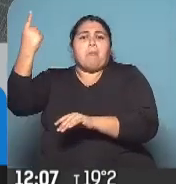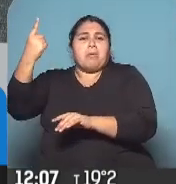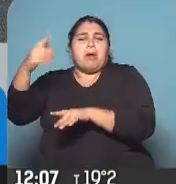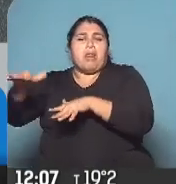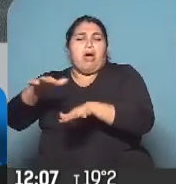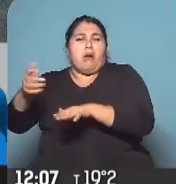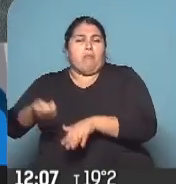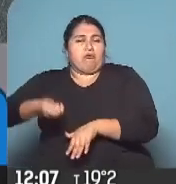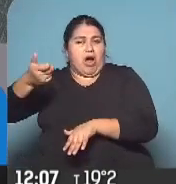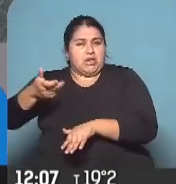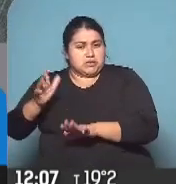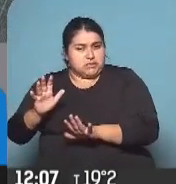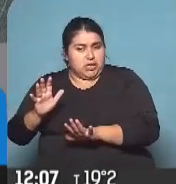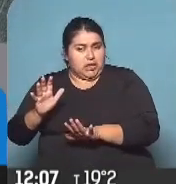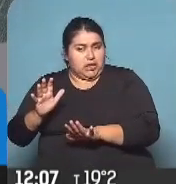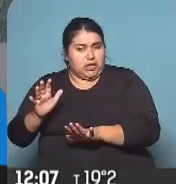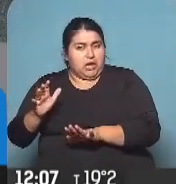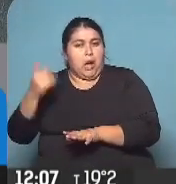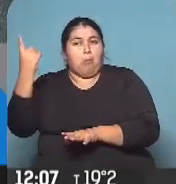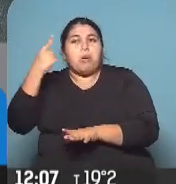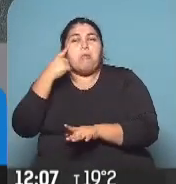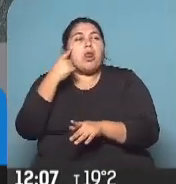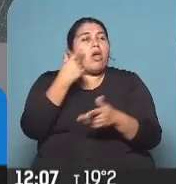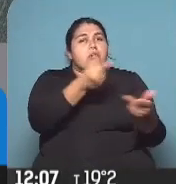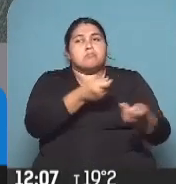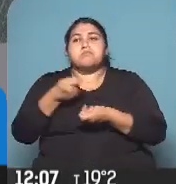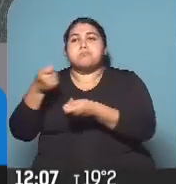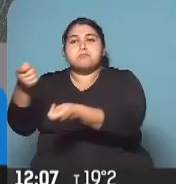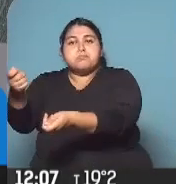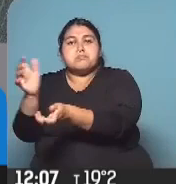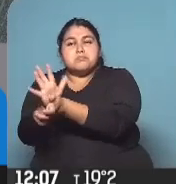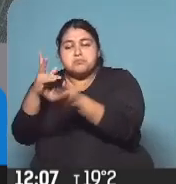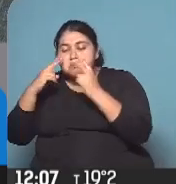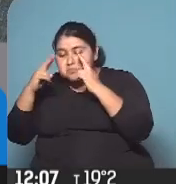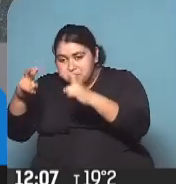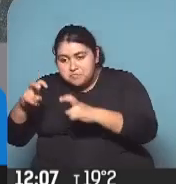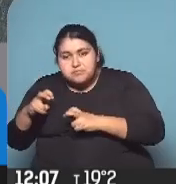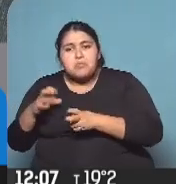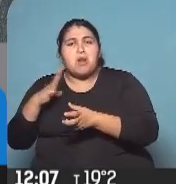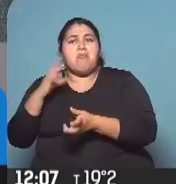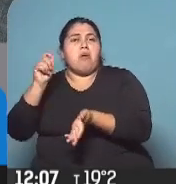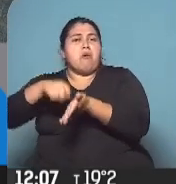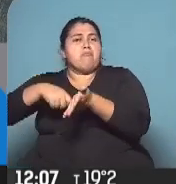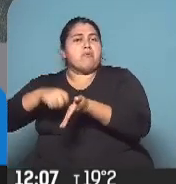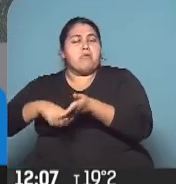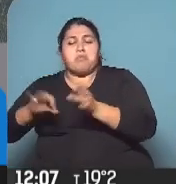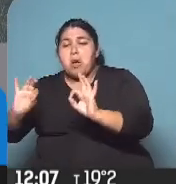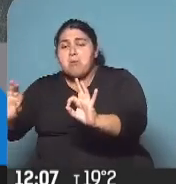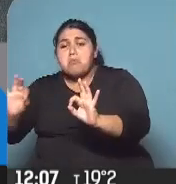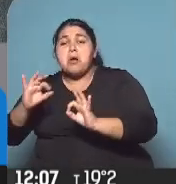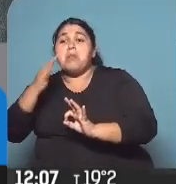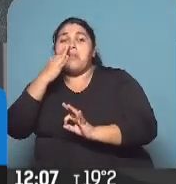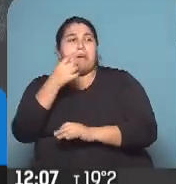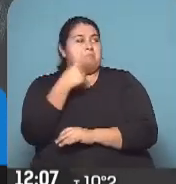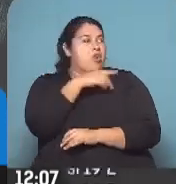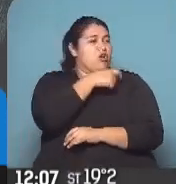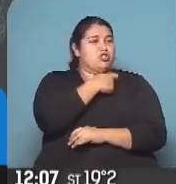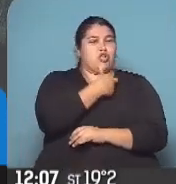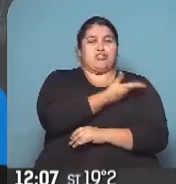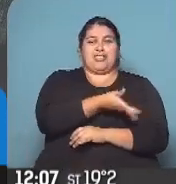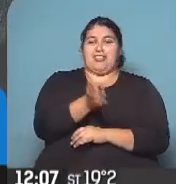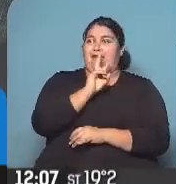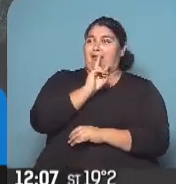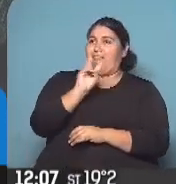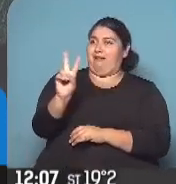mecanismo que para nosotros es habitual, pedir el expediente, con solamente bastan dos firmas de los ministros, pero para la sociedad esto impactó